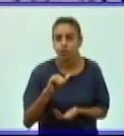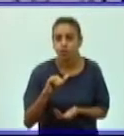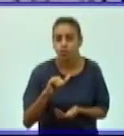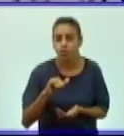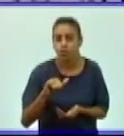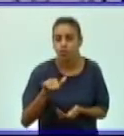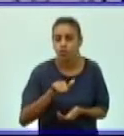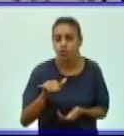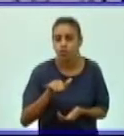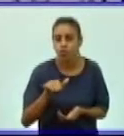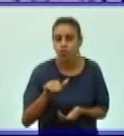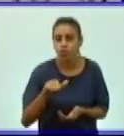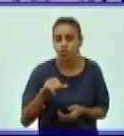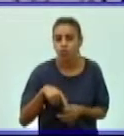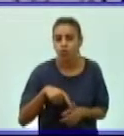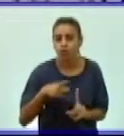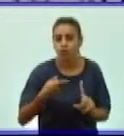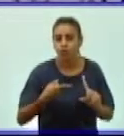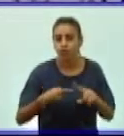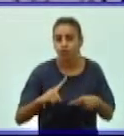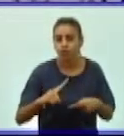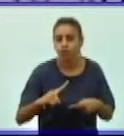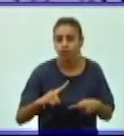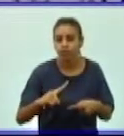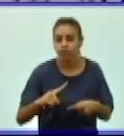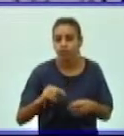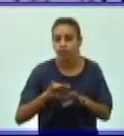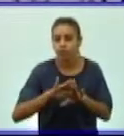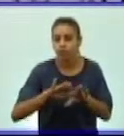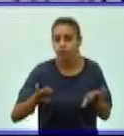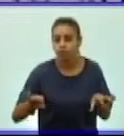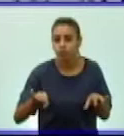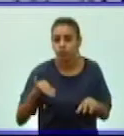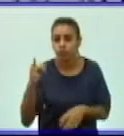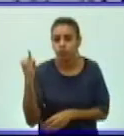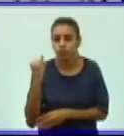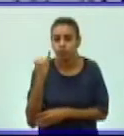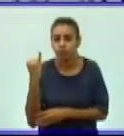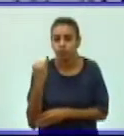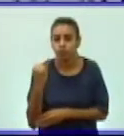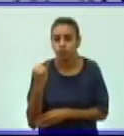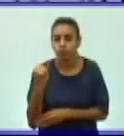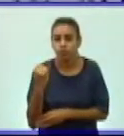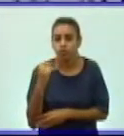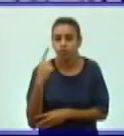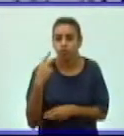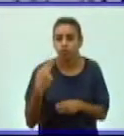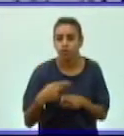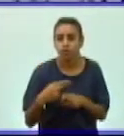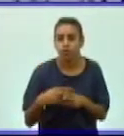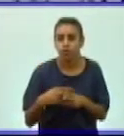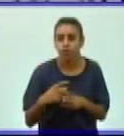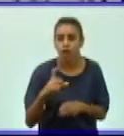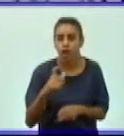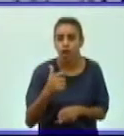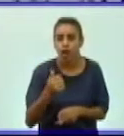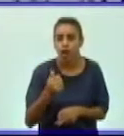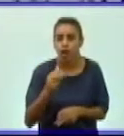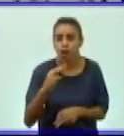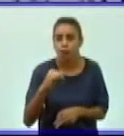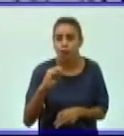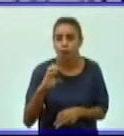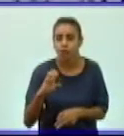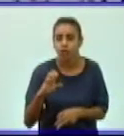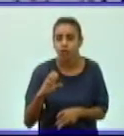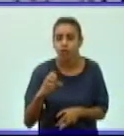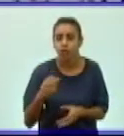de relaciones internacionales diplomáticas. Recuerden ustedes el CAME, ¿verdad? Estuvimos conversando sobre el CAME, ese Consejo de Ayuda Mutua para los Pueblos